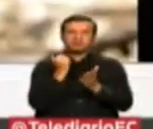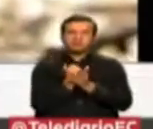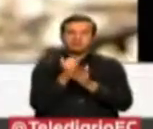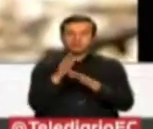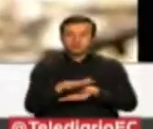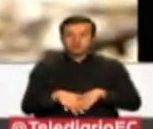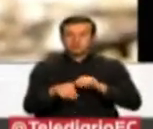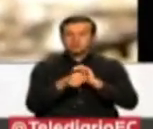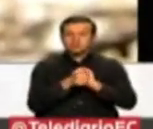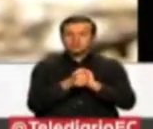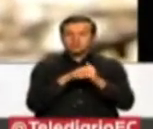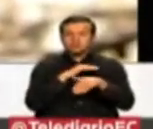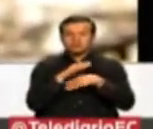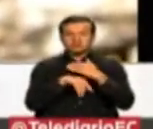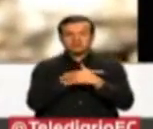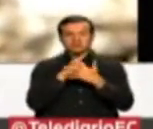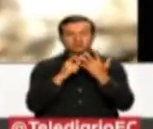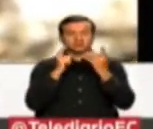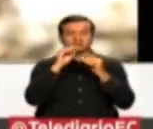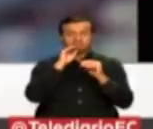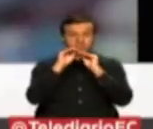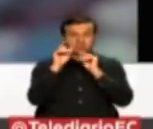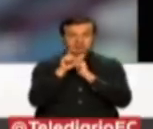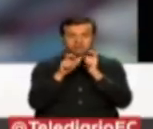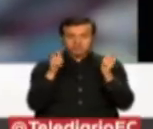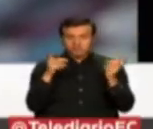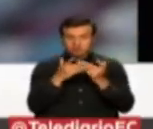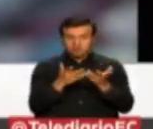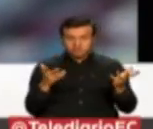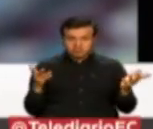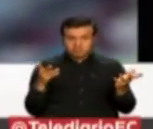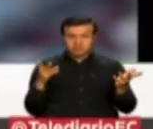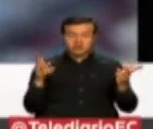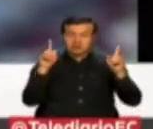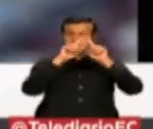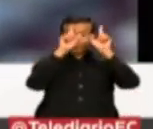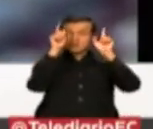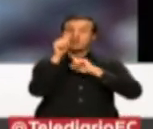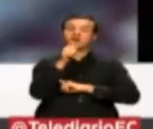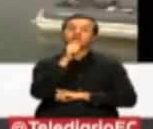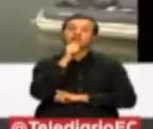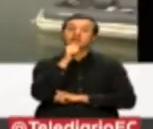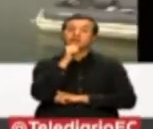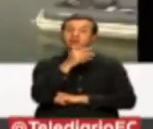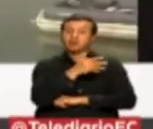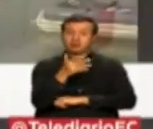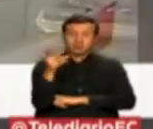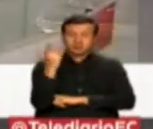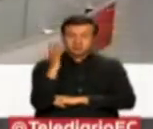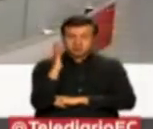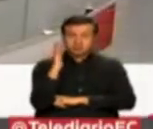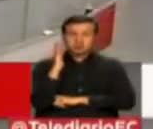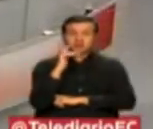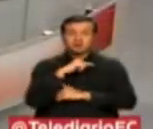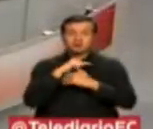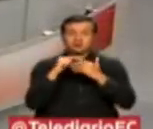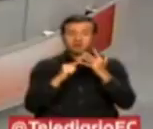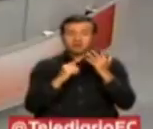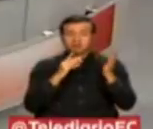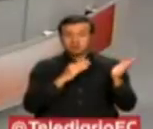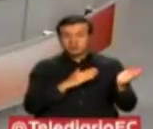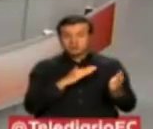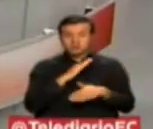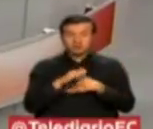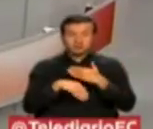las islas y de lo que ingresa. Mi llamado este momento es al sector privado generador efectivamente de desechos, que cada vez